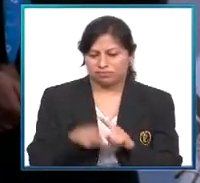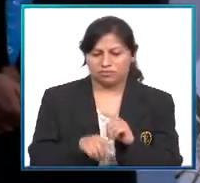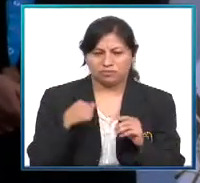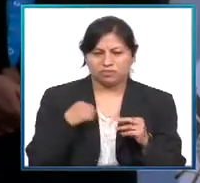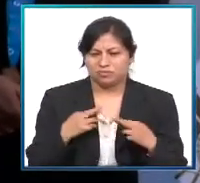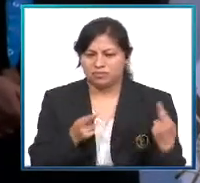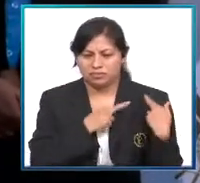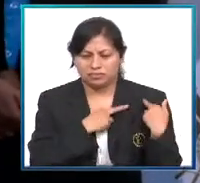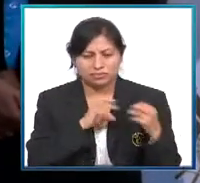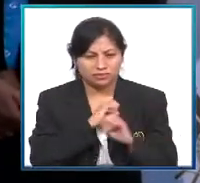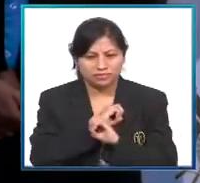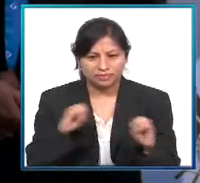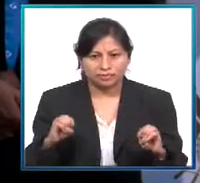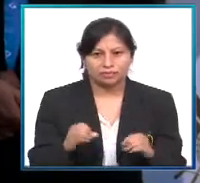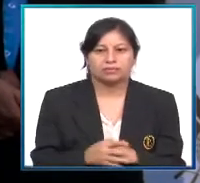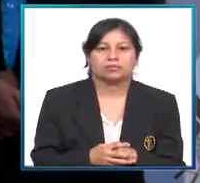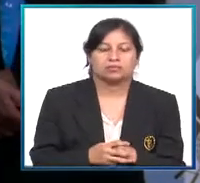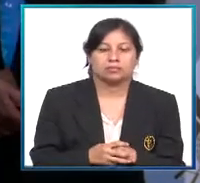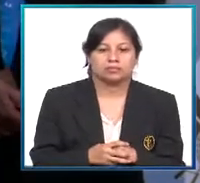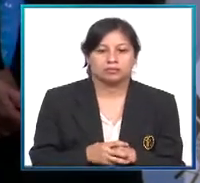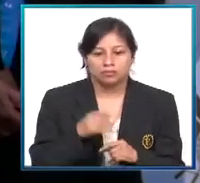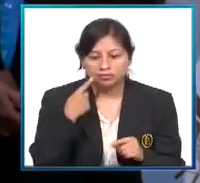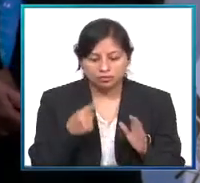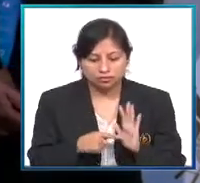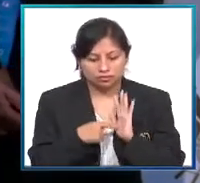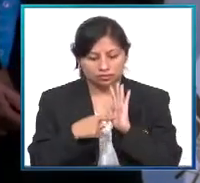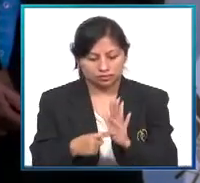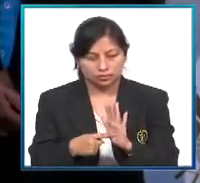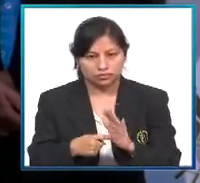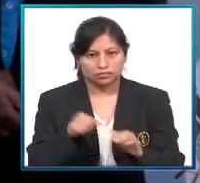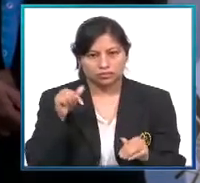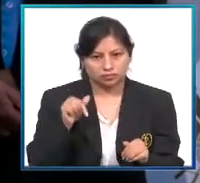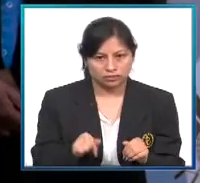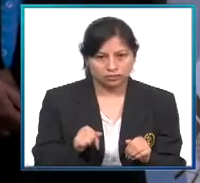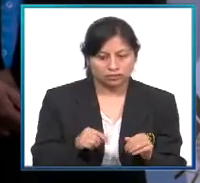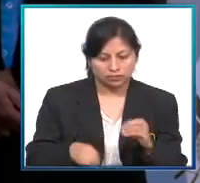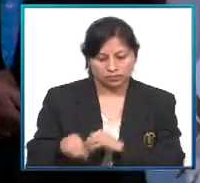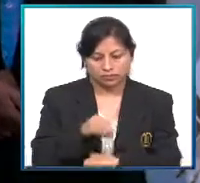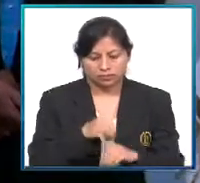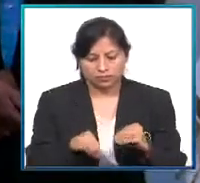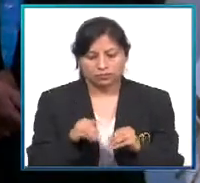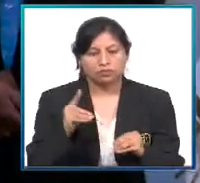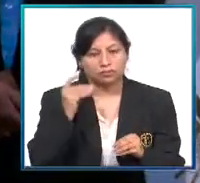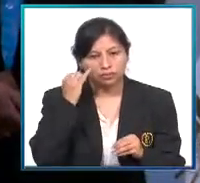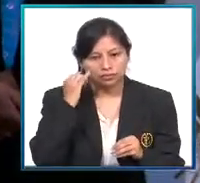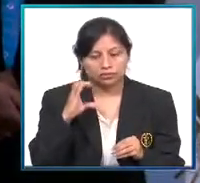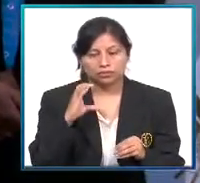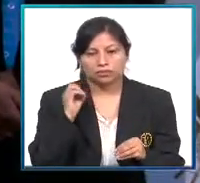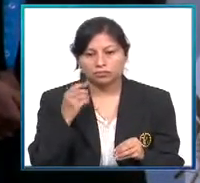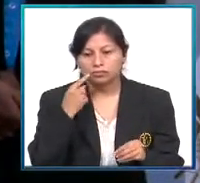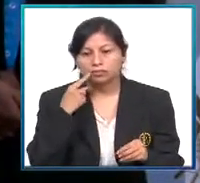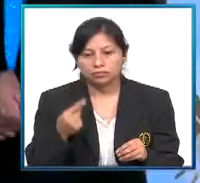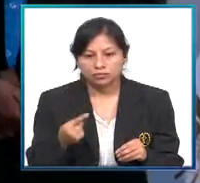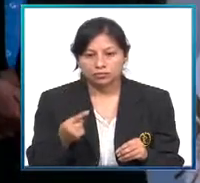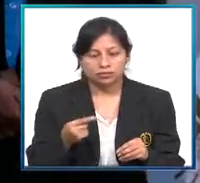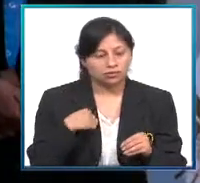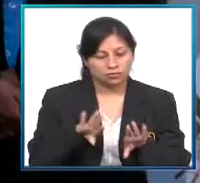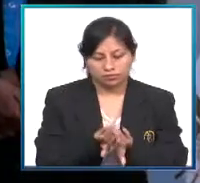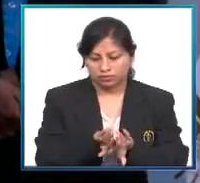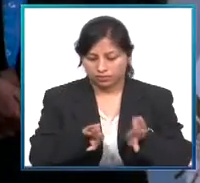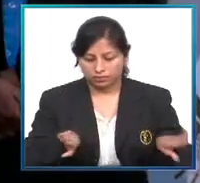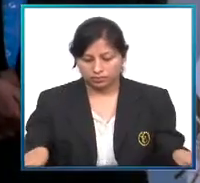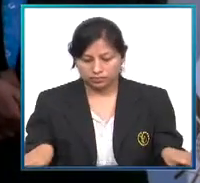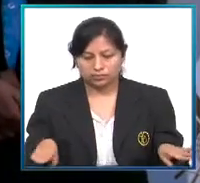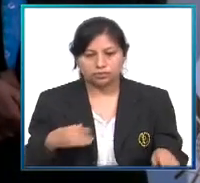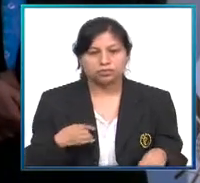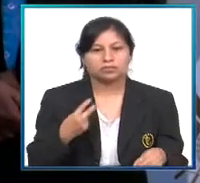respecto a abusos a consumidores. Entonces estamos presentando esta reforma DIACO precisamente para poder desconcentrar las